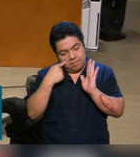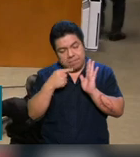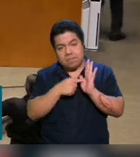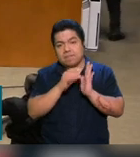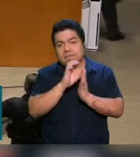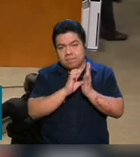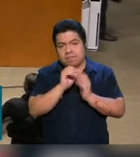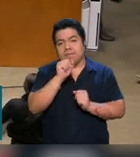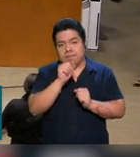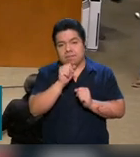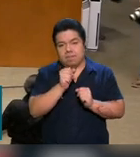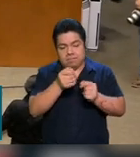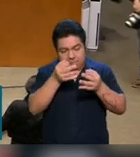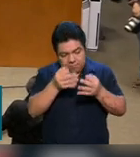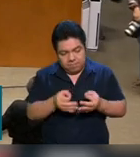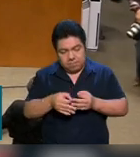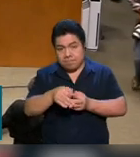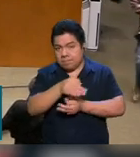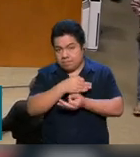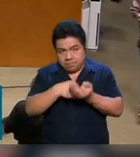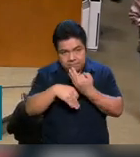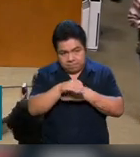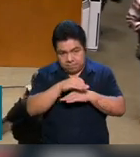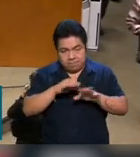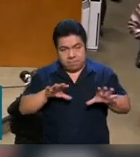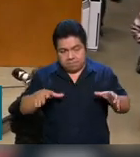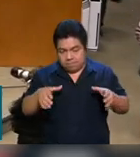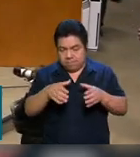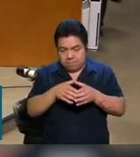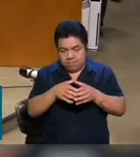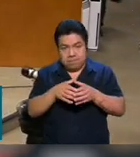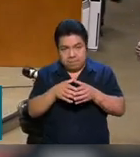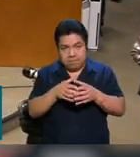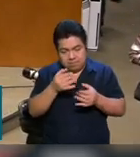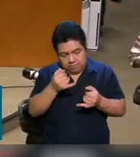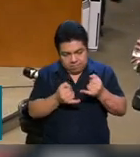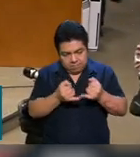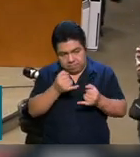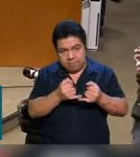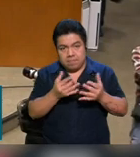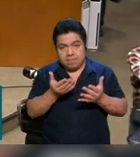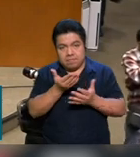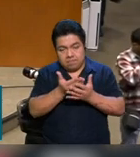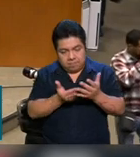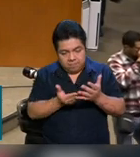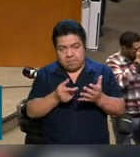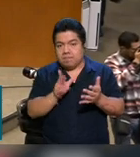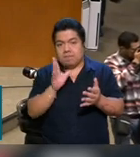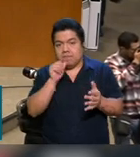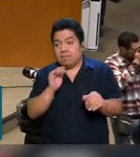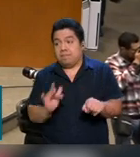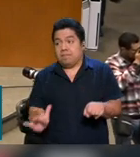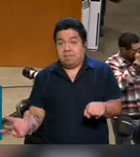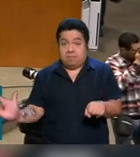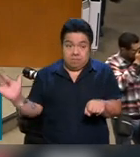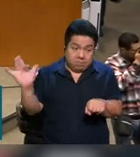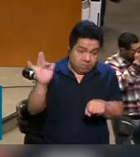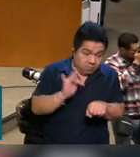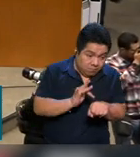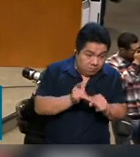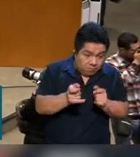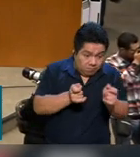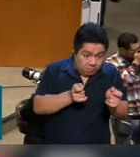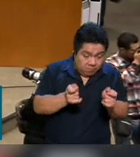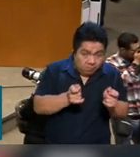Constitución constituyen la fuente de todo el ordenamiento jurídico y deben considerarse mandatos inmunes a cualquier tipo de